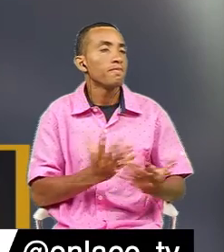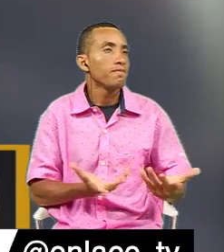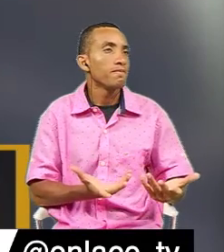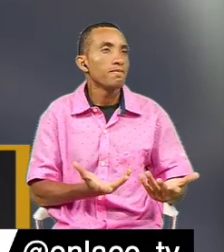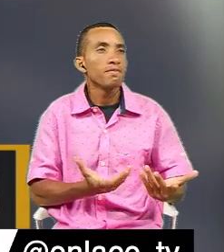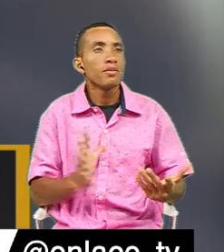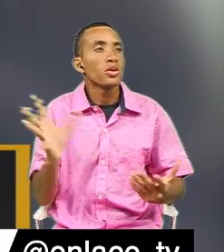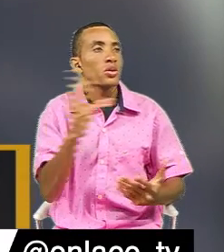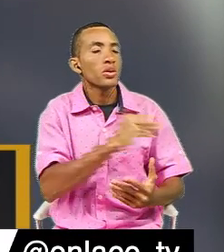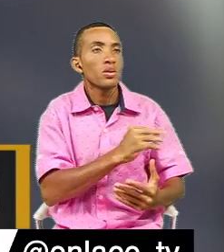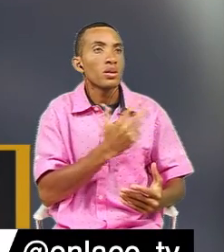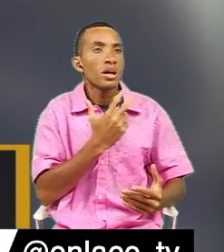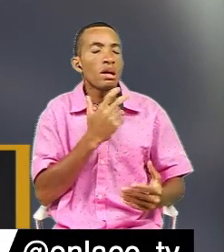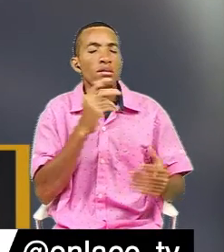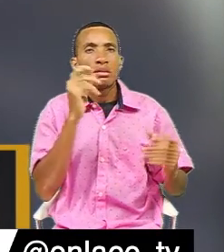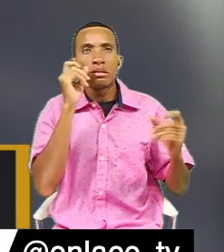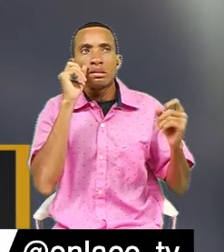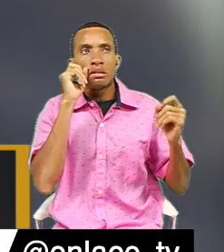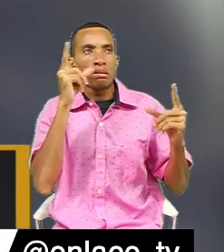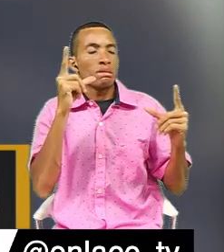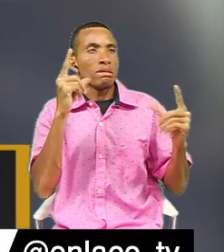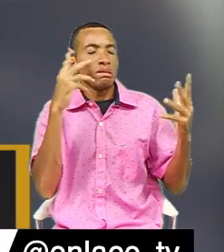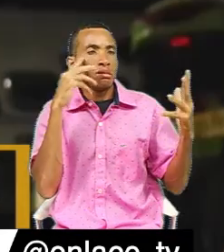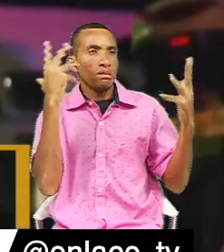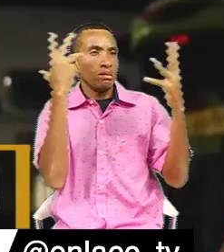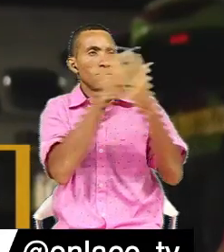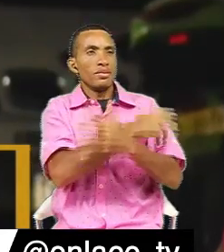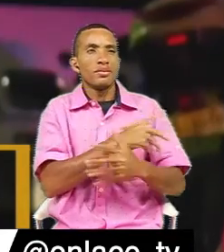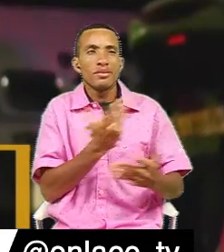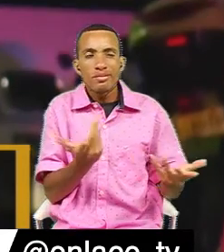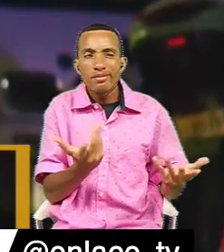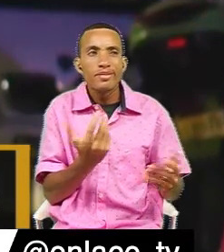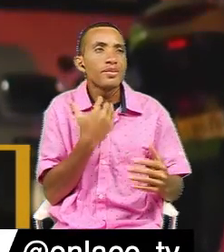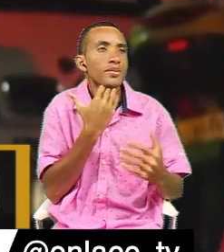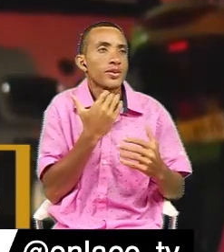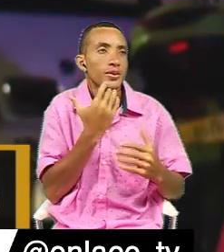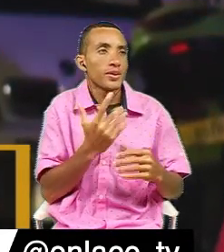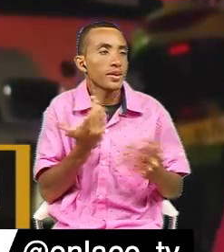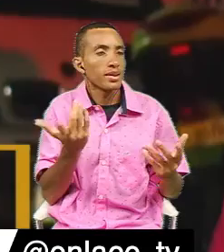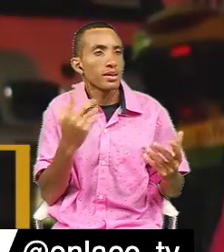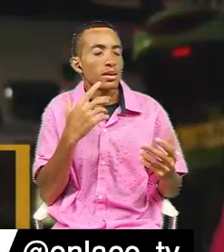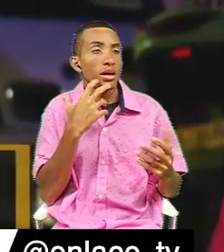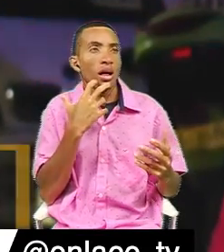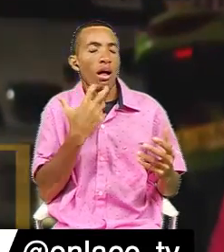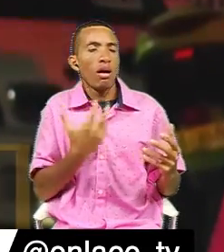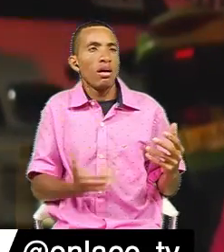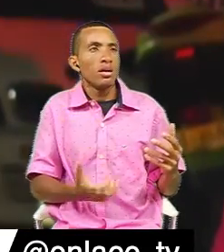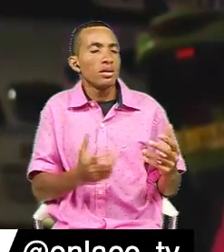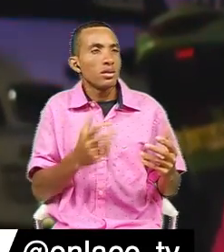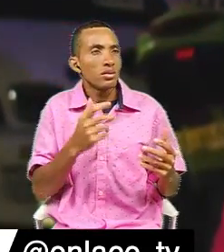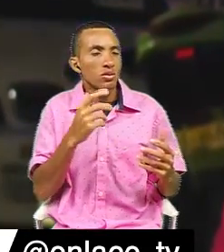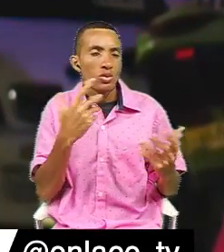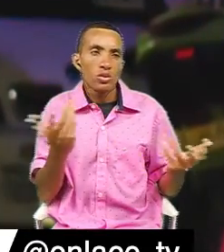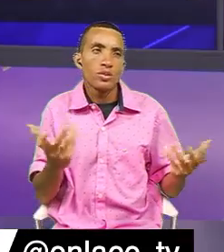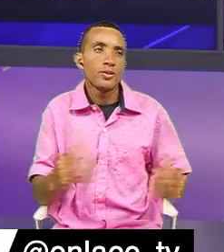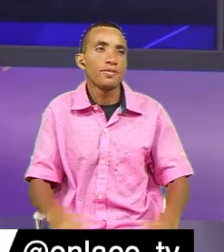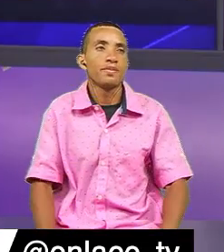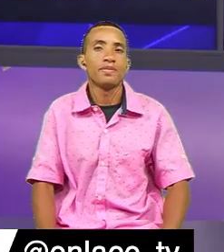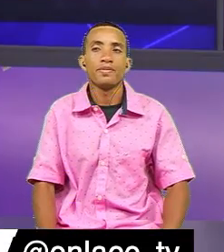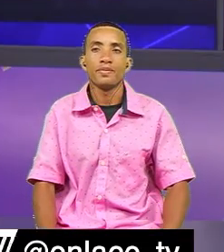todo el mundo se queda admirado, una determinación que hizo tan horrible, pero no sé, es que estamos admirados por lo que hizo él.